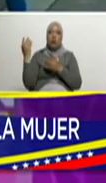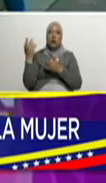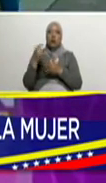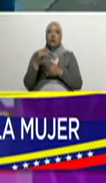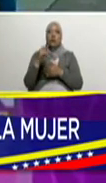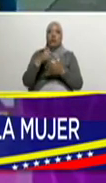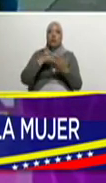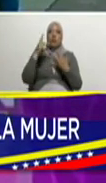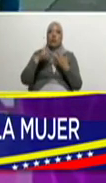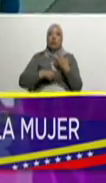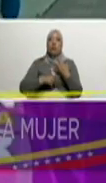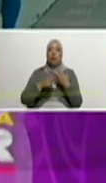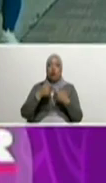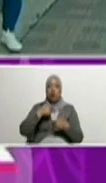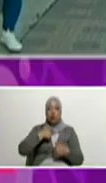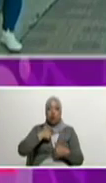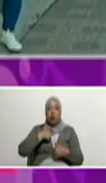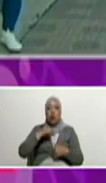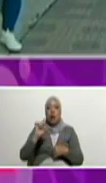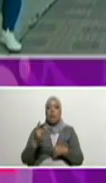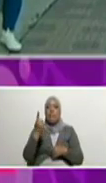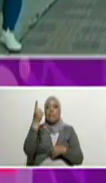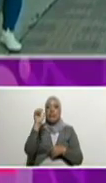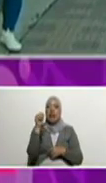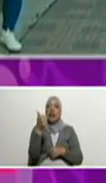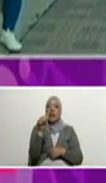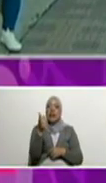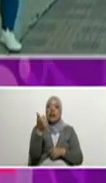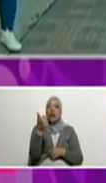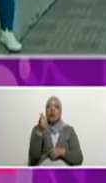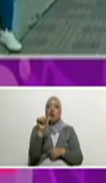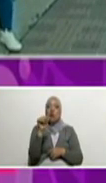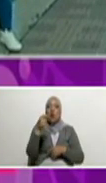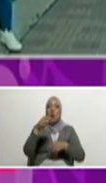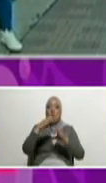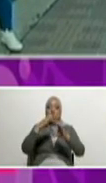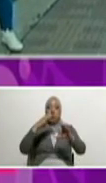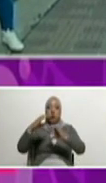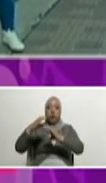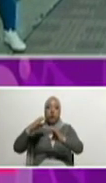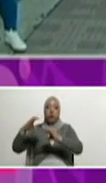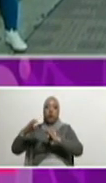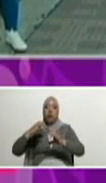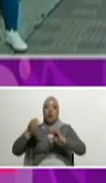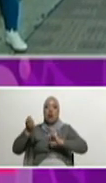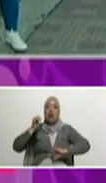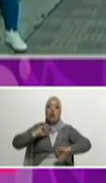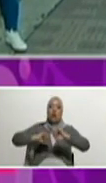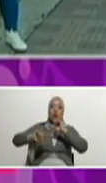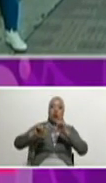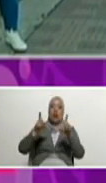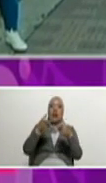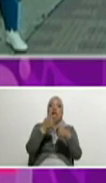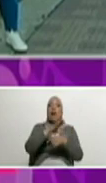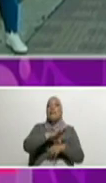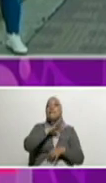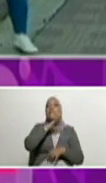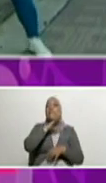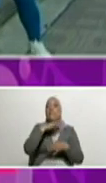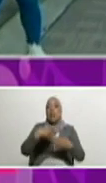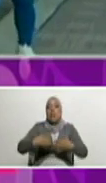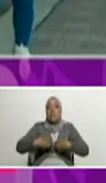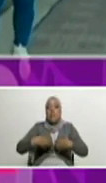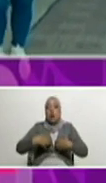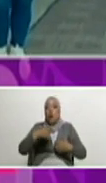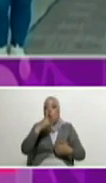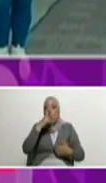voy a proceder a entregar las primeras 10 unidades móviles para la prevención del cáncer